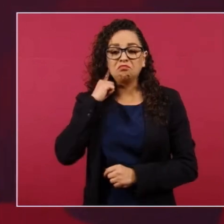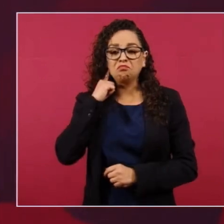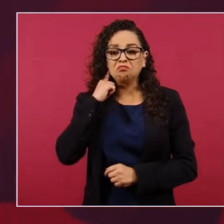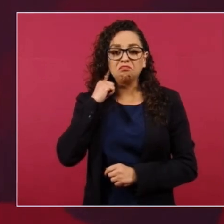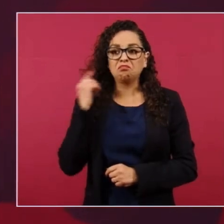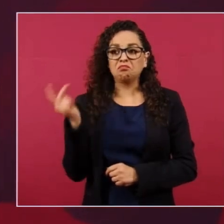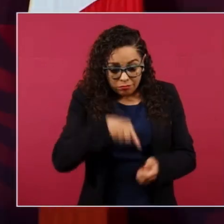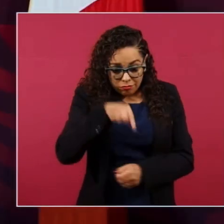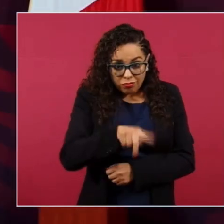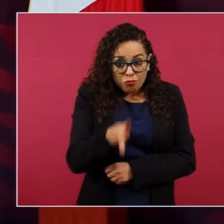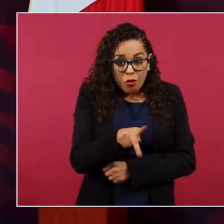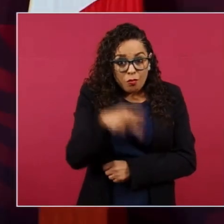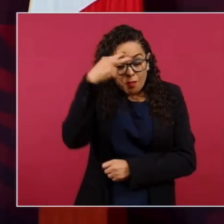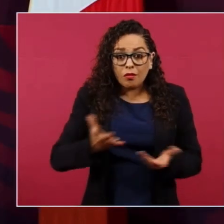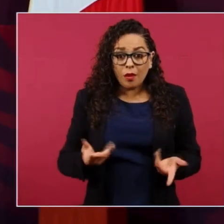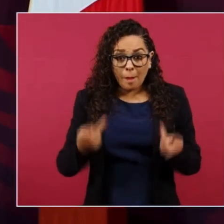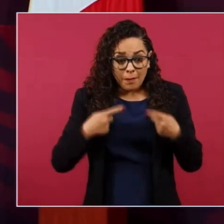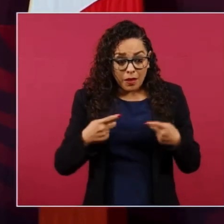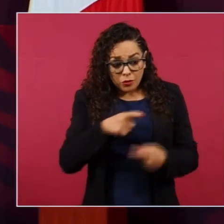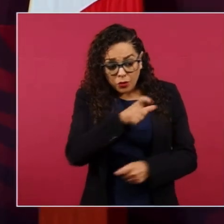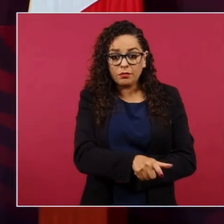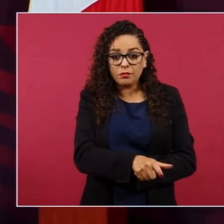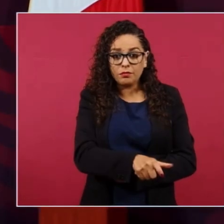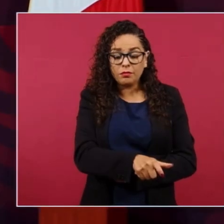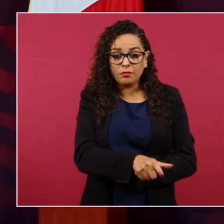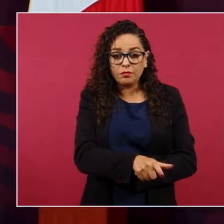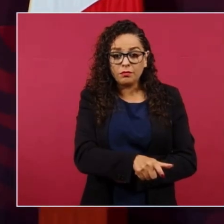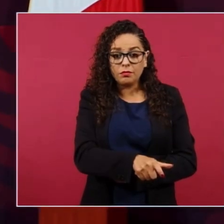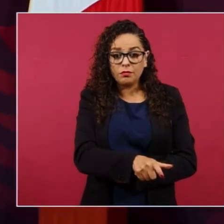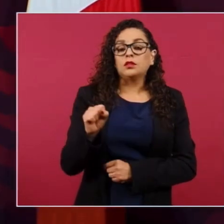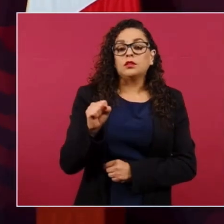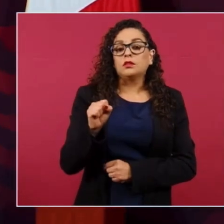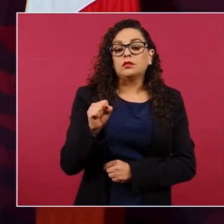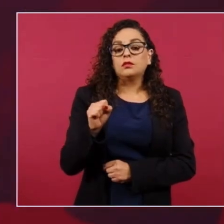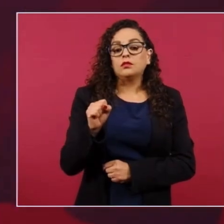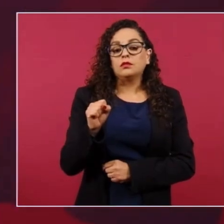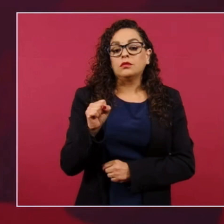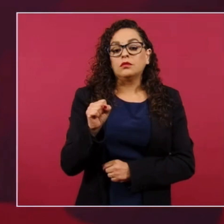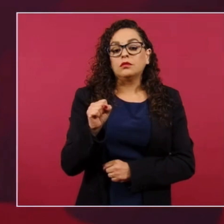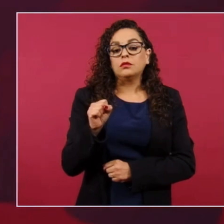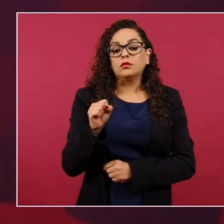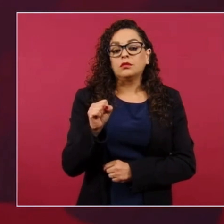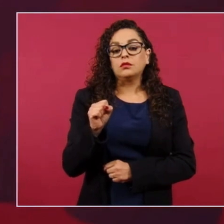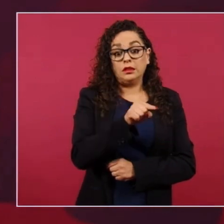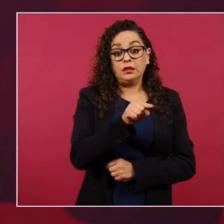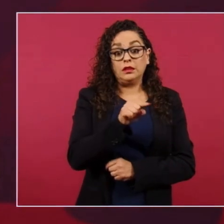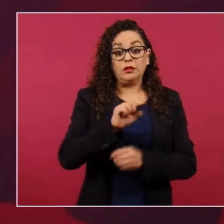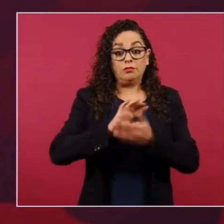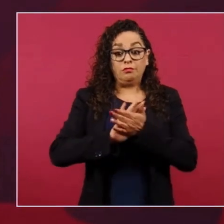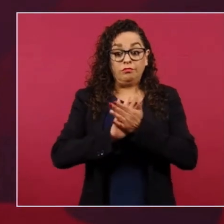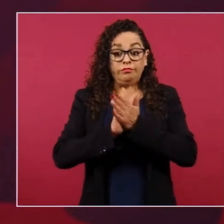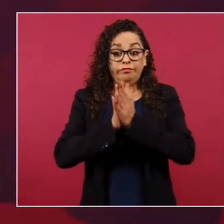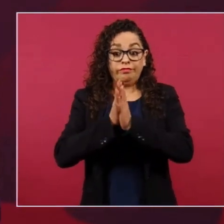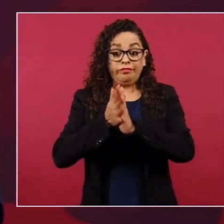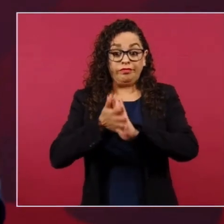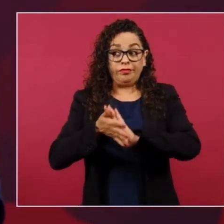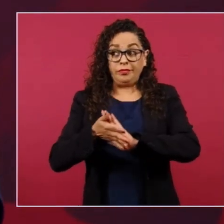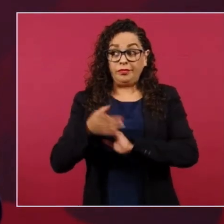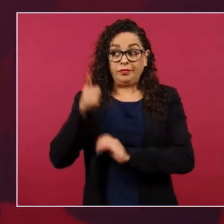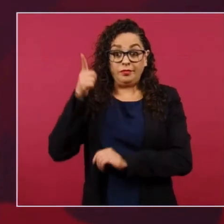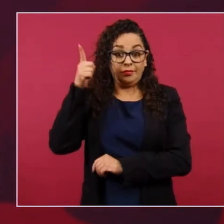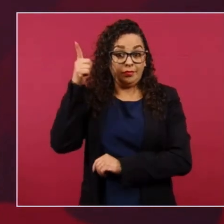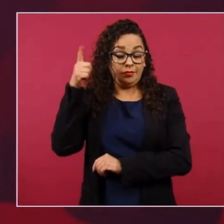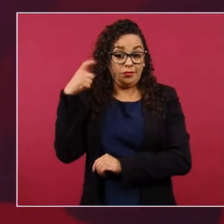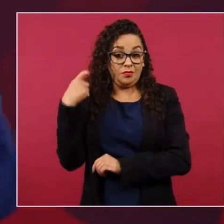son pueblo. No se convirtieron en oligarcas. Por ejemplo, cuando